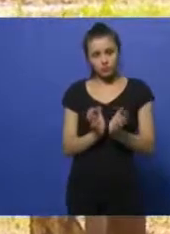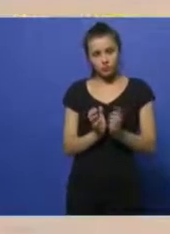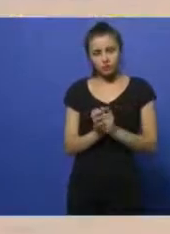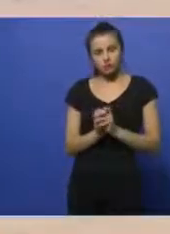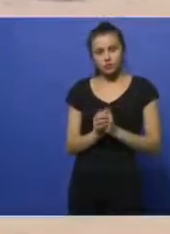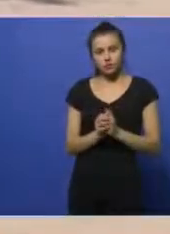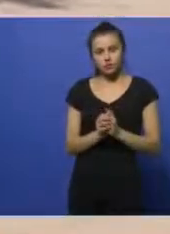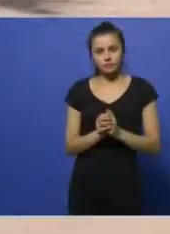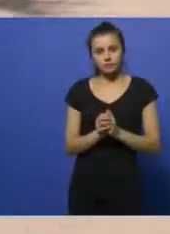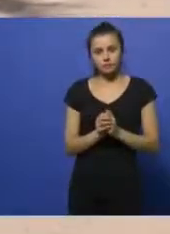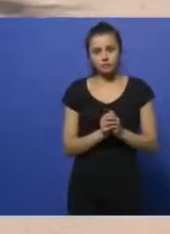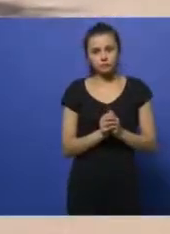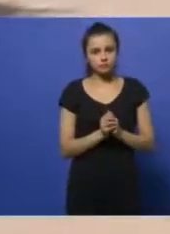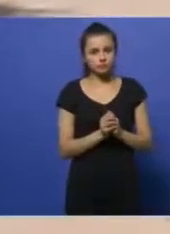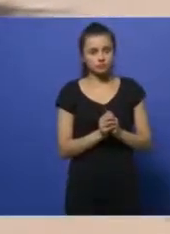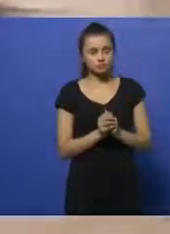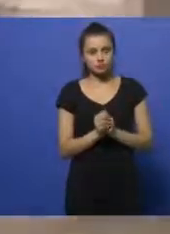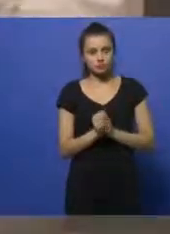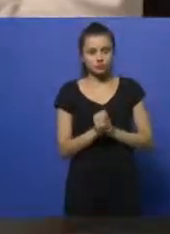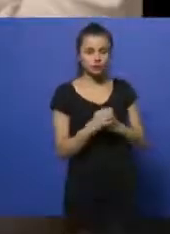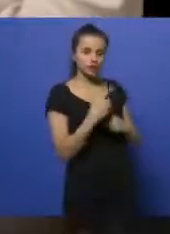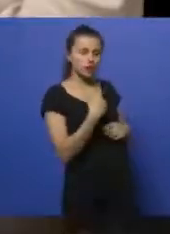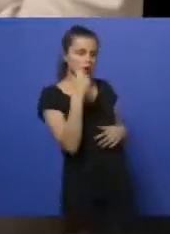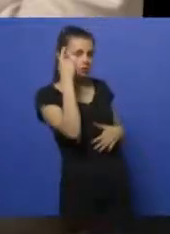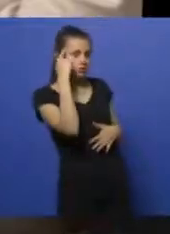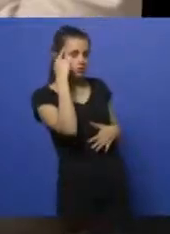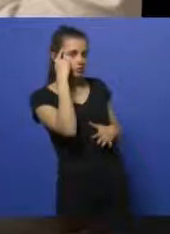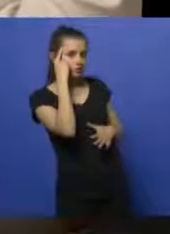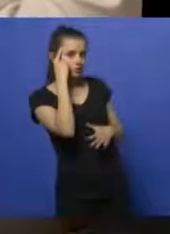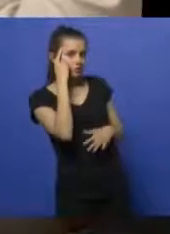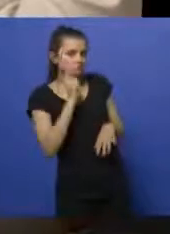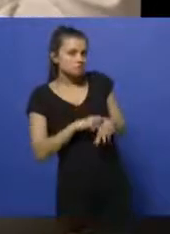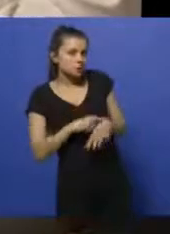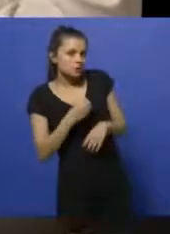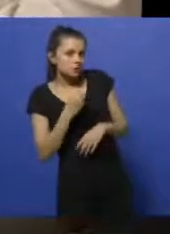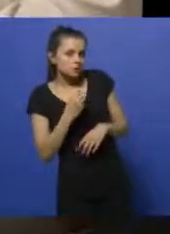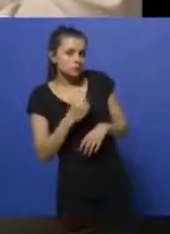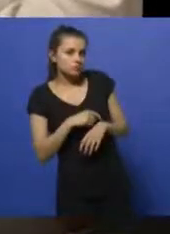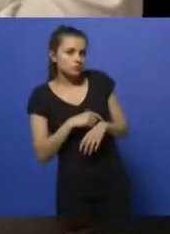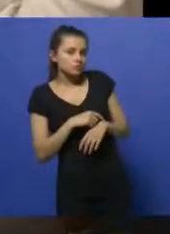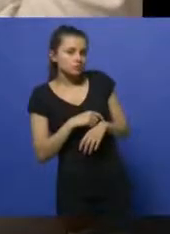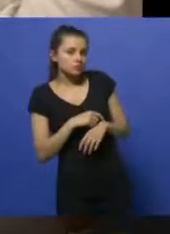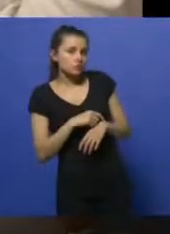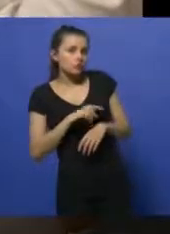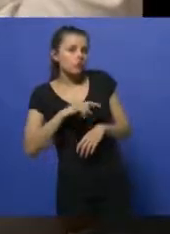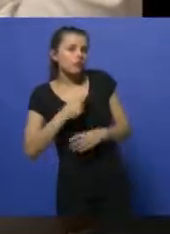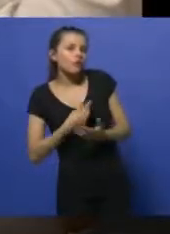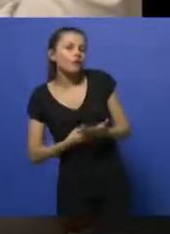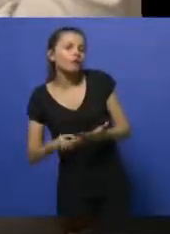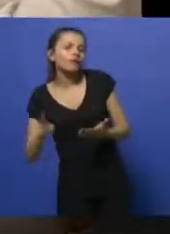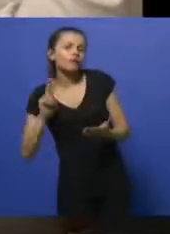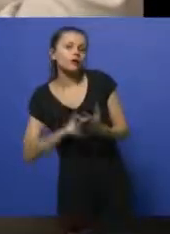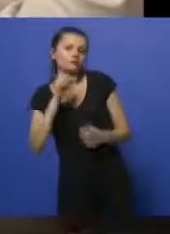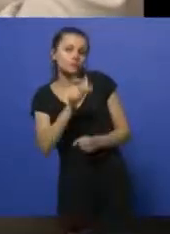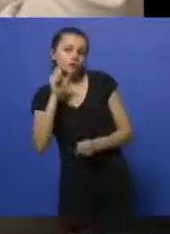dejan... Perdón que te interrumpa. Jorge, ¿ustedes son conscientes de que en cualquier momento llega otra cadena de despidos?